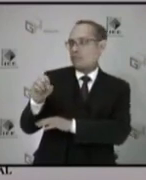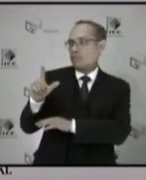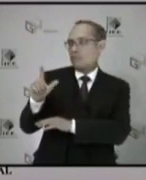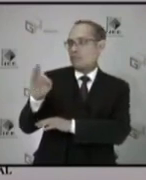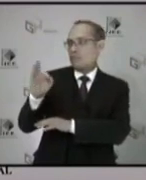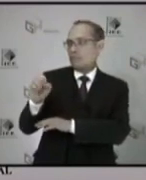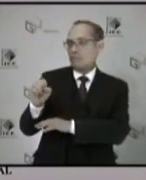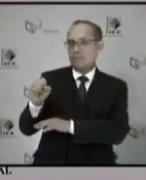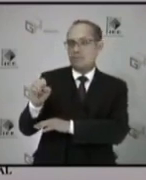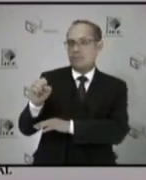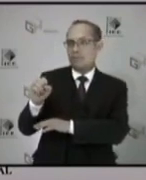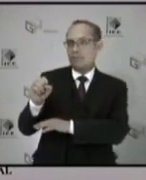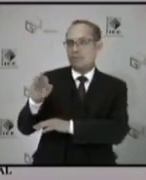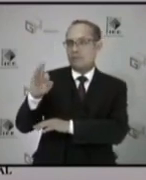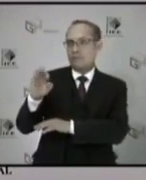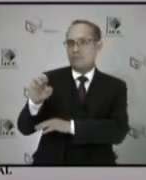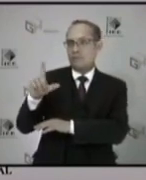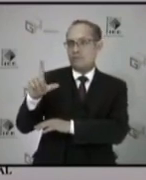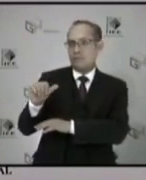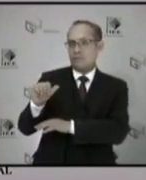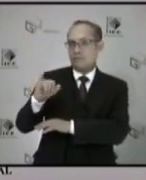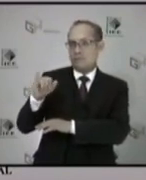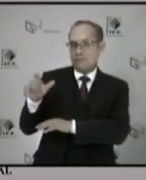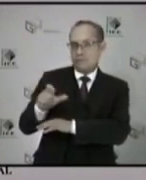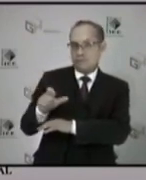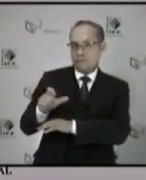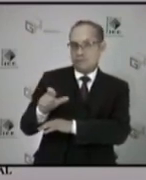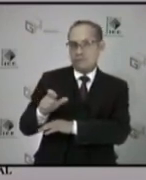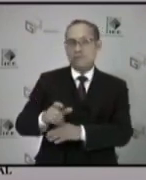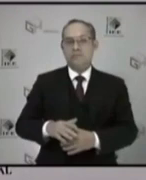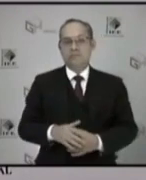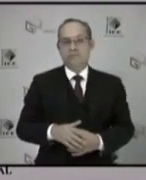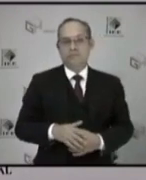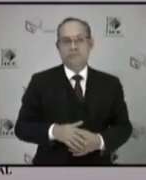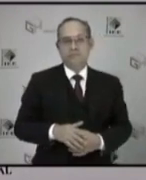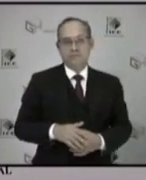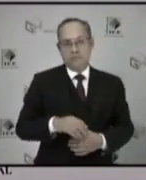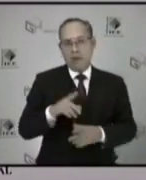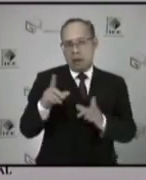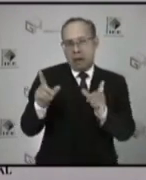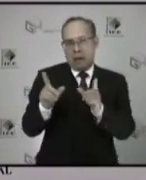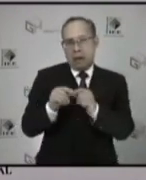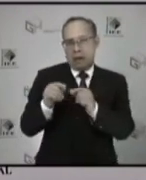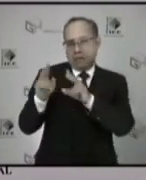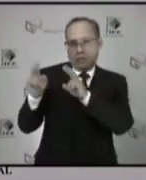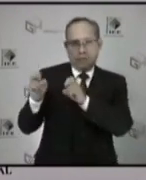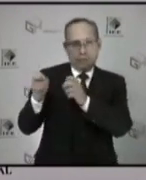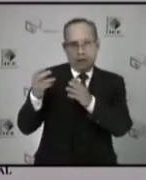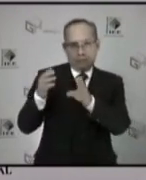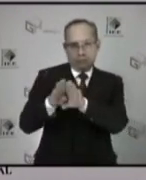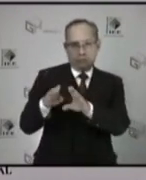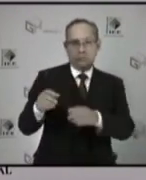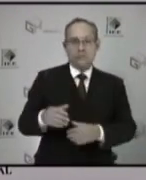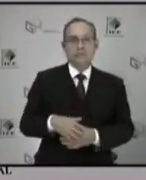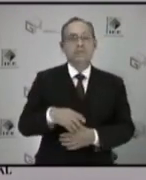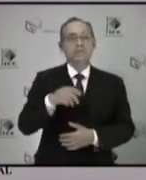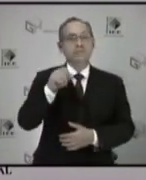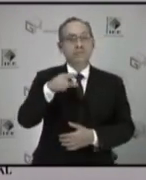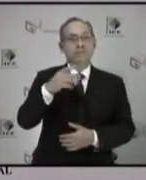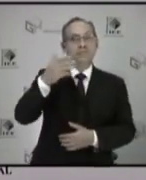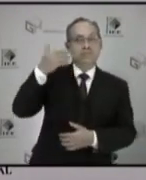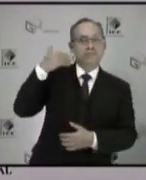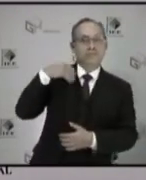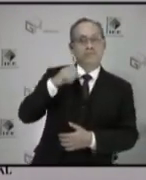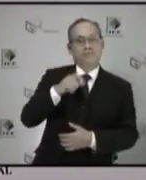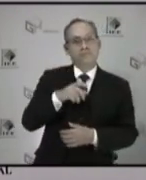para cerrar ese tema. Y alguna vez en la oficina de Menchaca, estando Gerardo